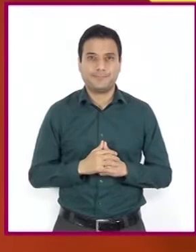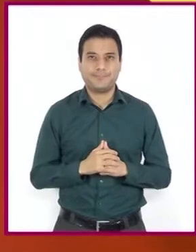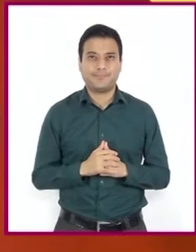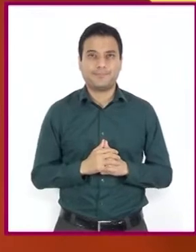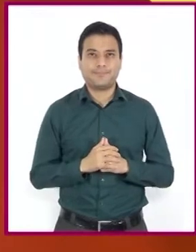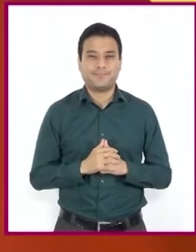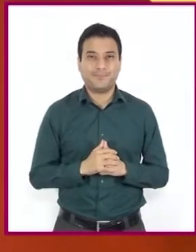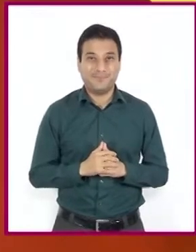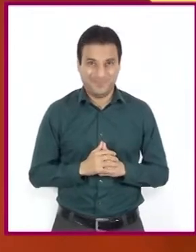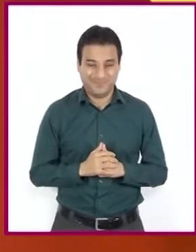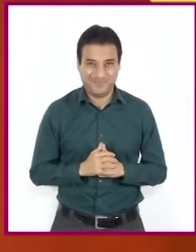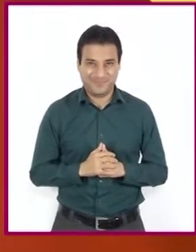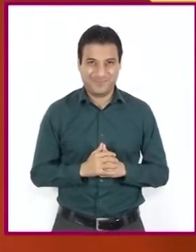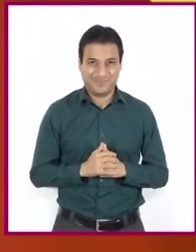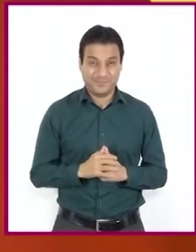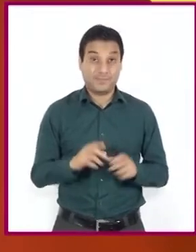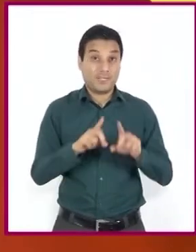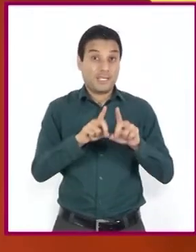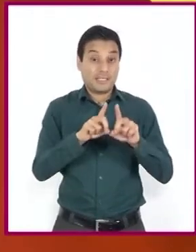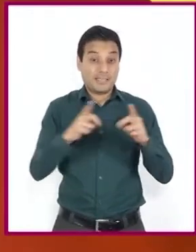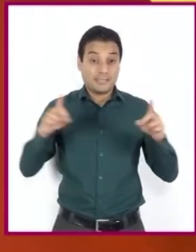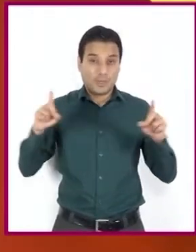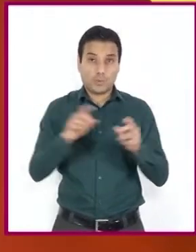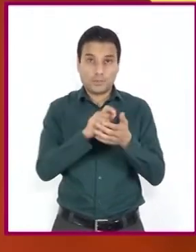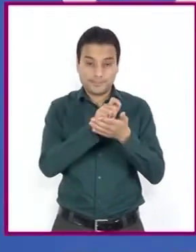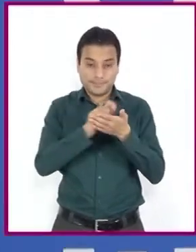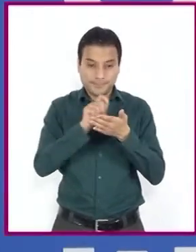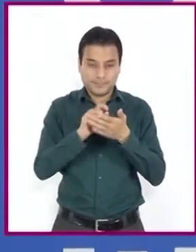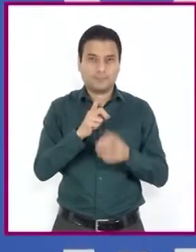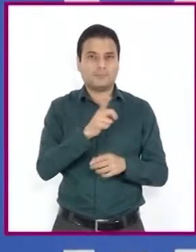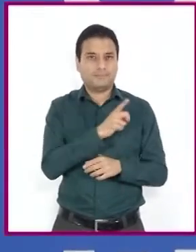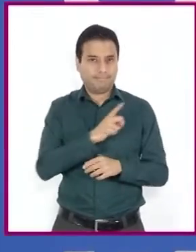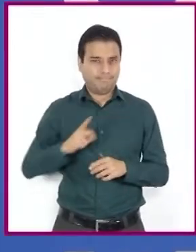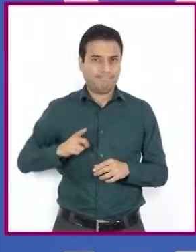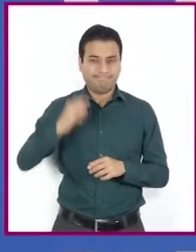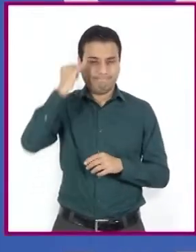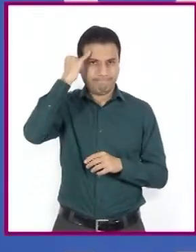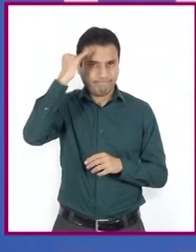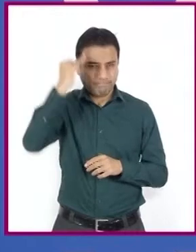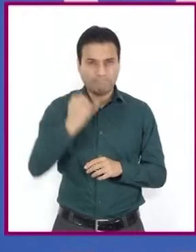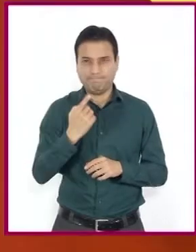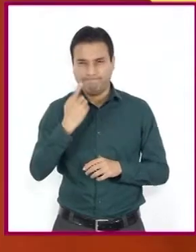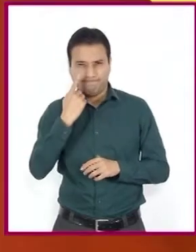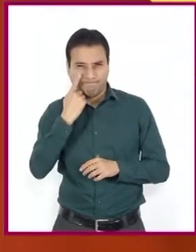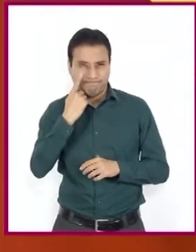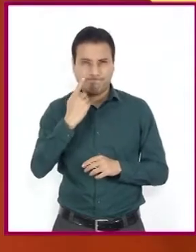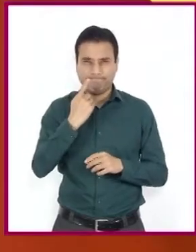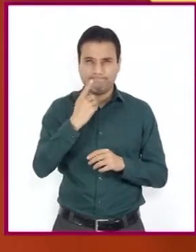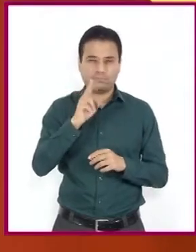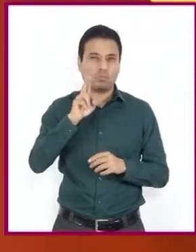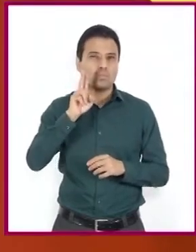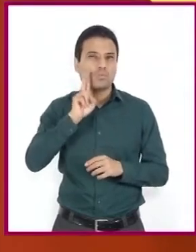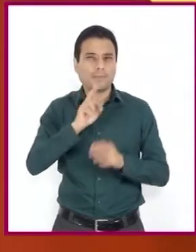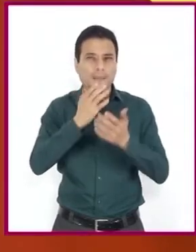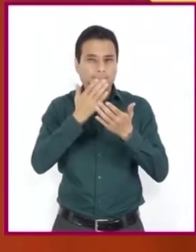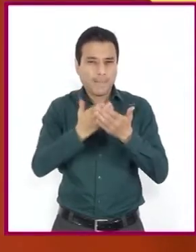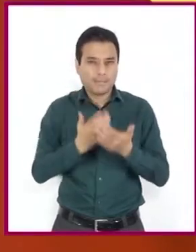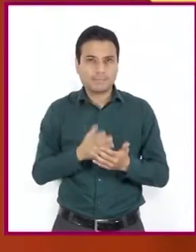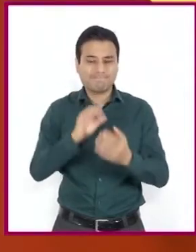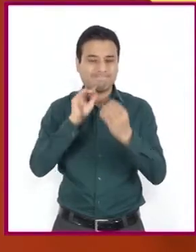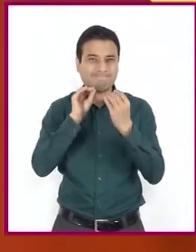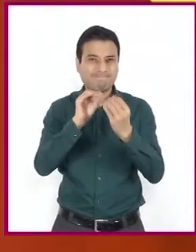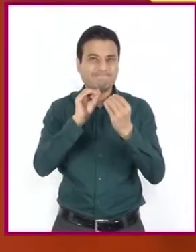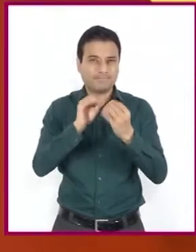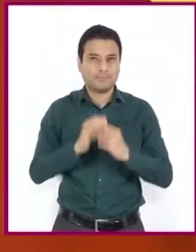En el desarrollo de un ensayo, nuestra tesis debe reforzar con argumentos y estos vincularse